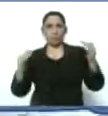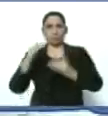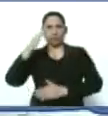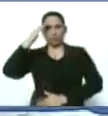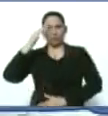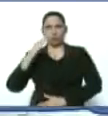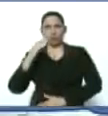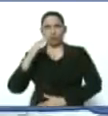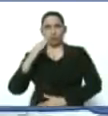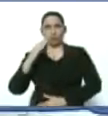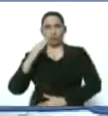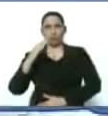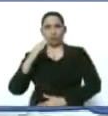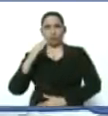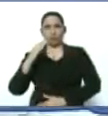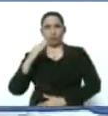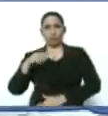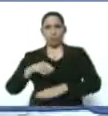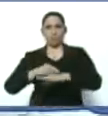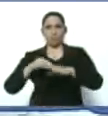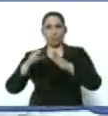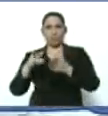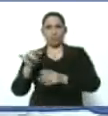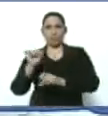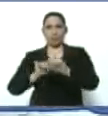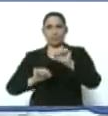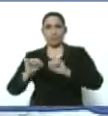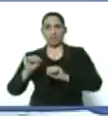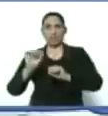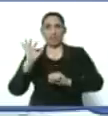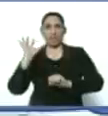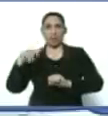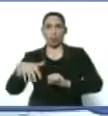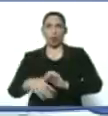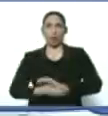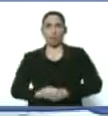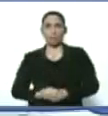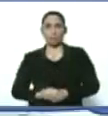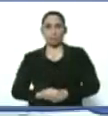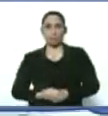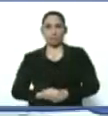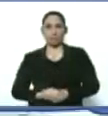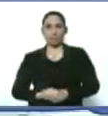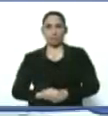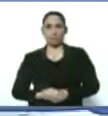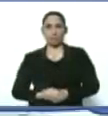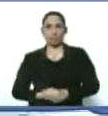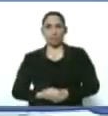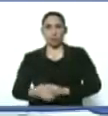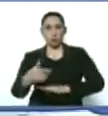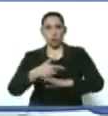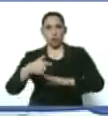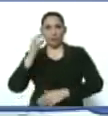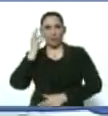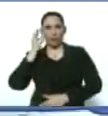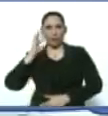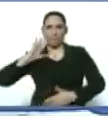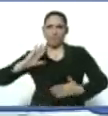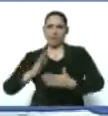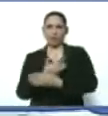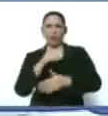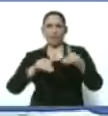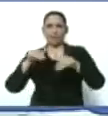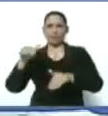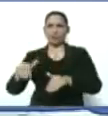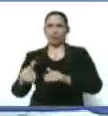jefa de ministra de la Defensa, Naguará, gobernadora, barrió en las elecciones, pasó